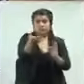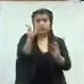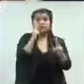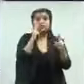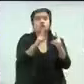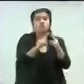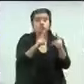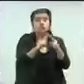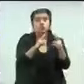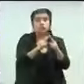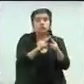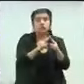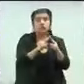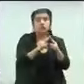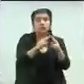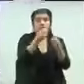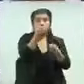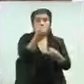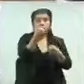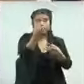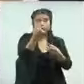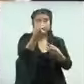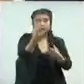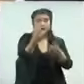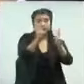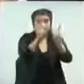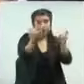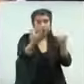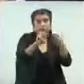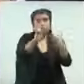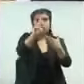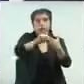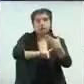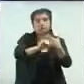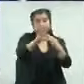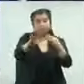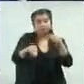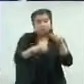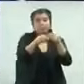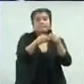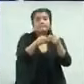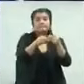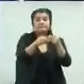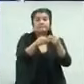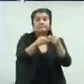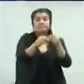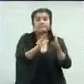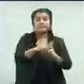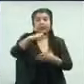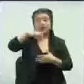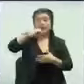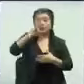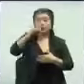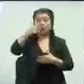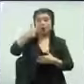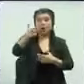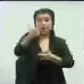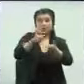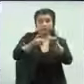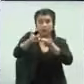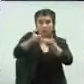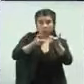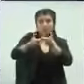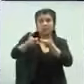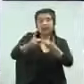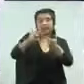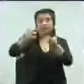la documentación acerca de todos los proyectos que componen el plan anual de compras y